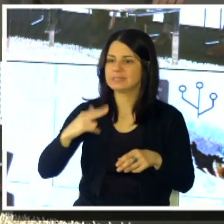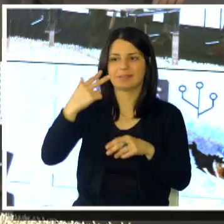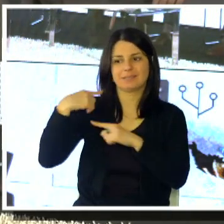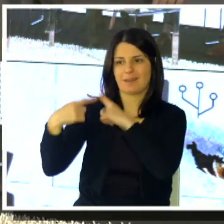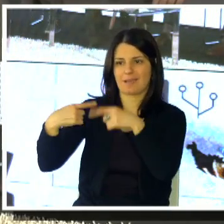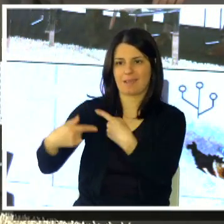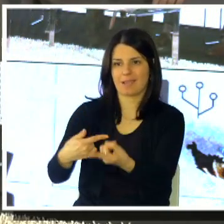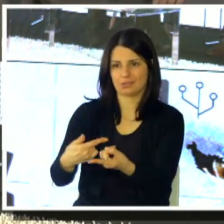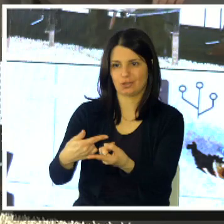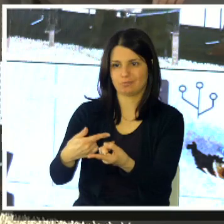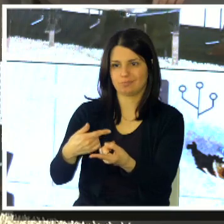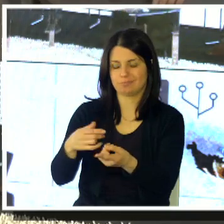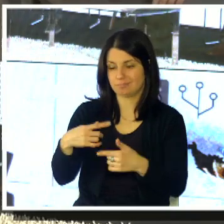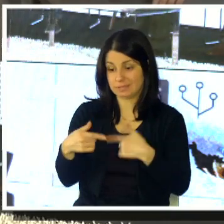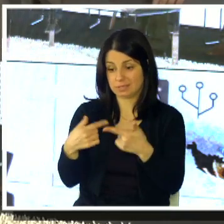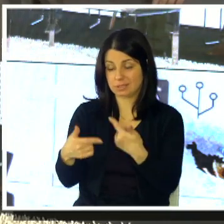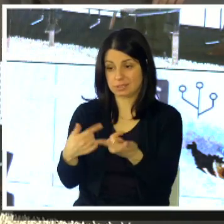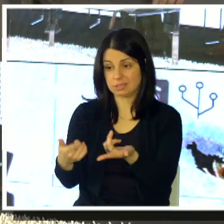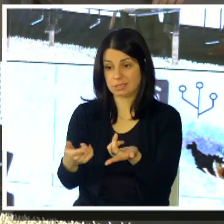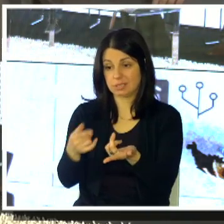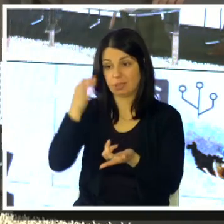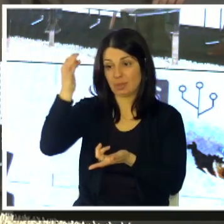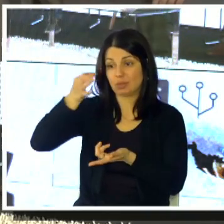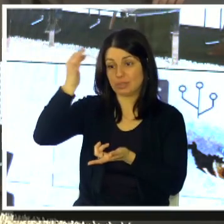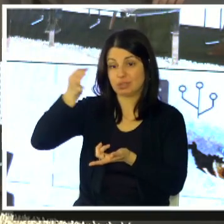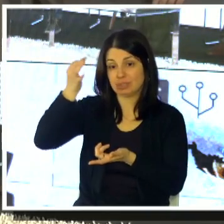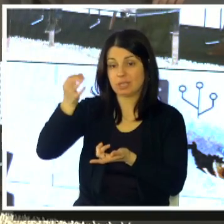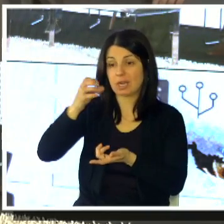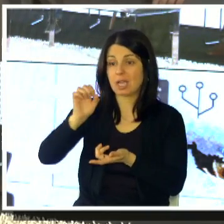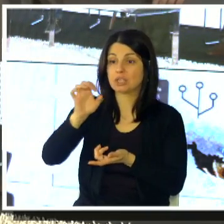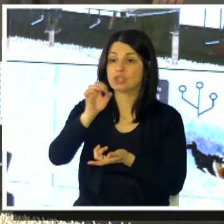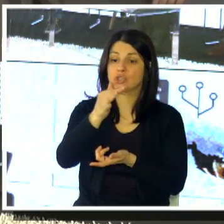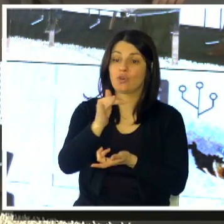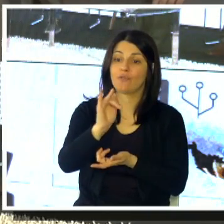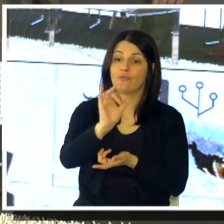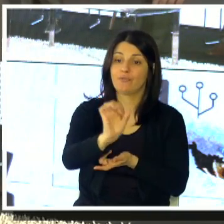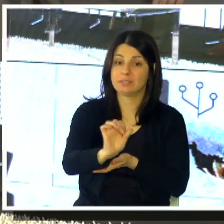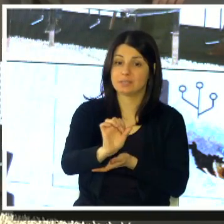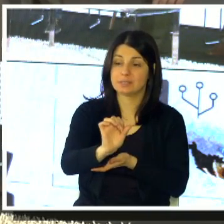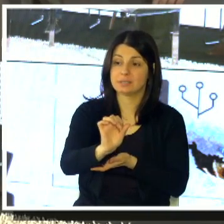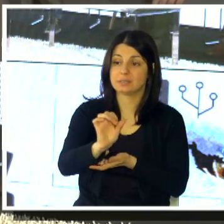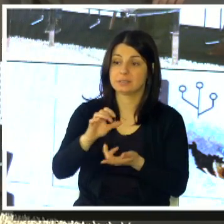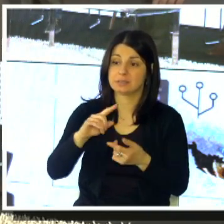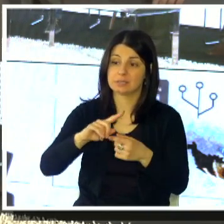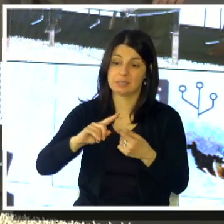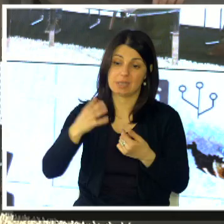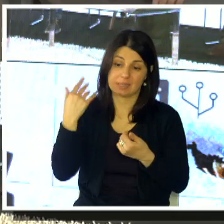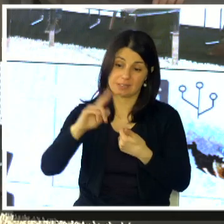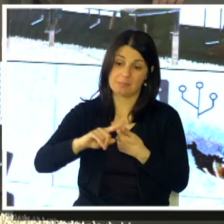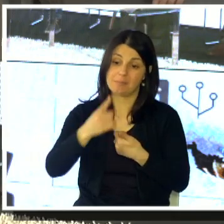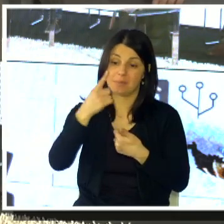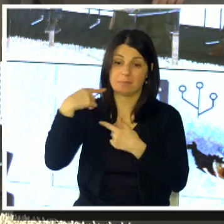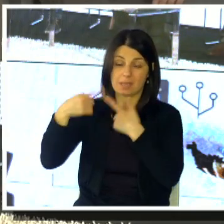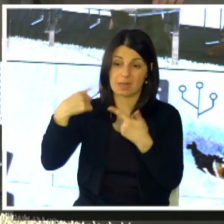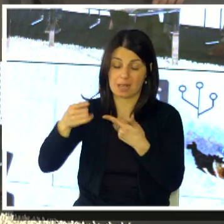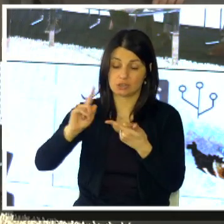o sea, siguiendo la charla de Sofis, teníamos una primera generación en los mainframes,